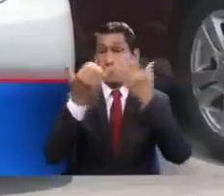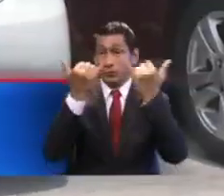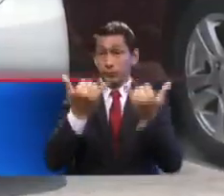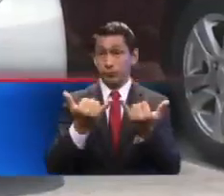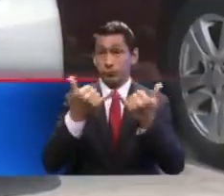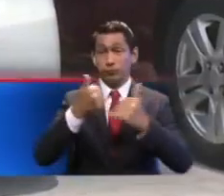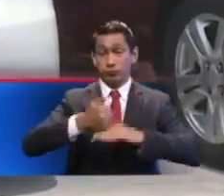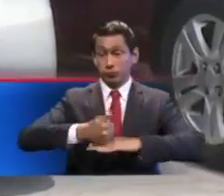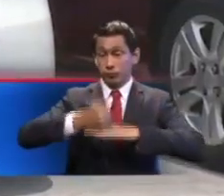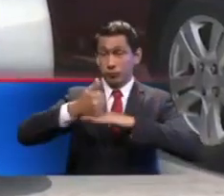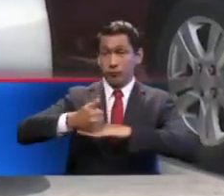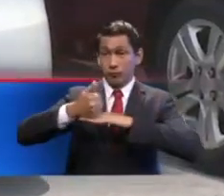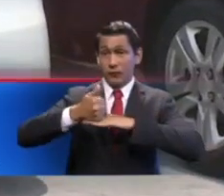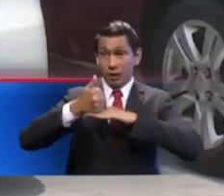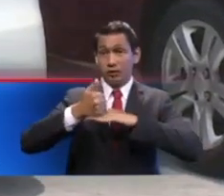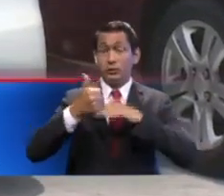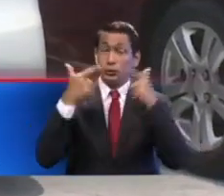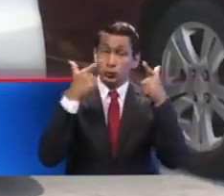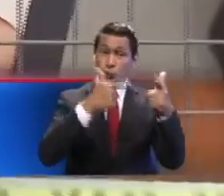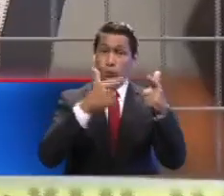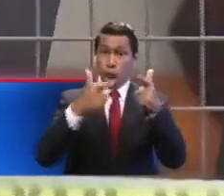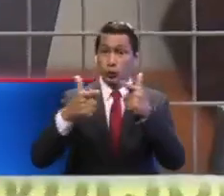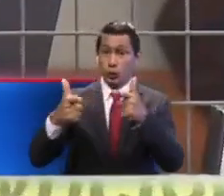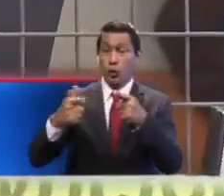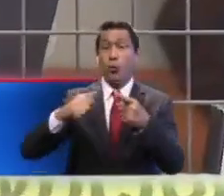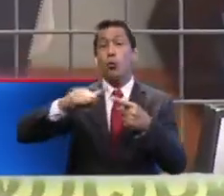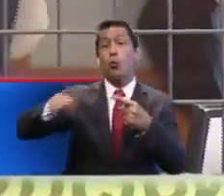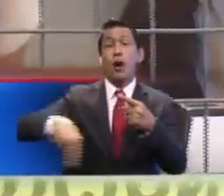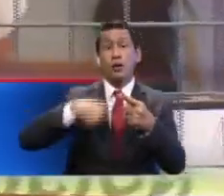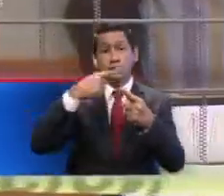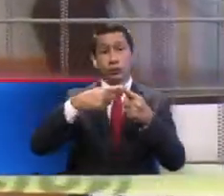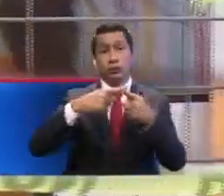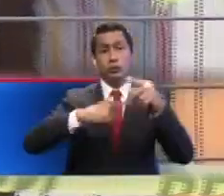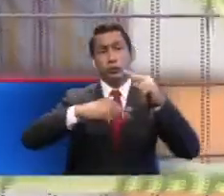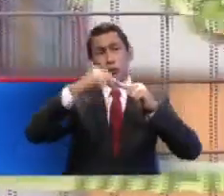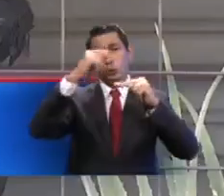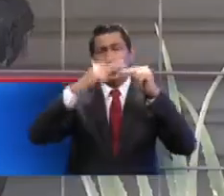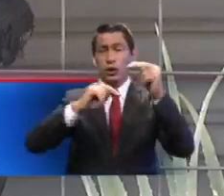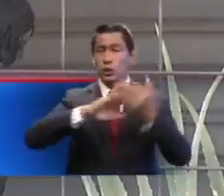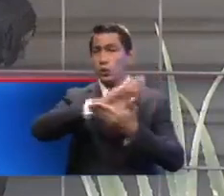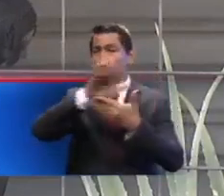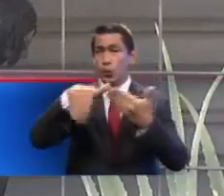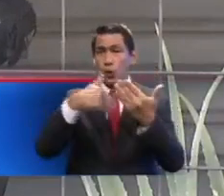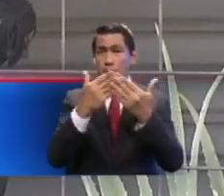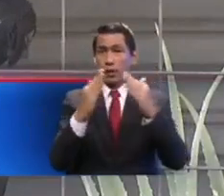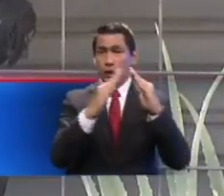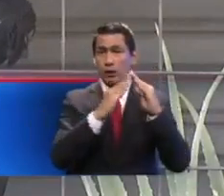vigilen que se cumplan medidas de seguridad que se deben ubicar en torno a las edificaciones que pasen por